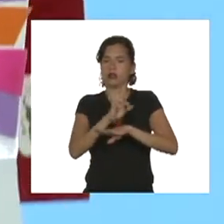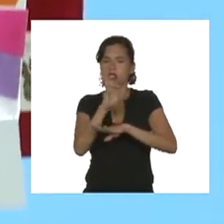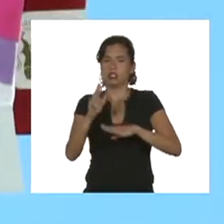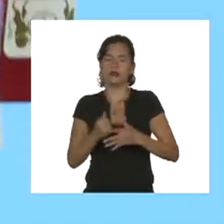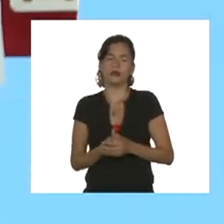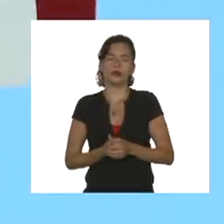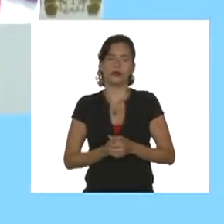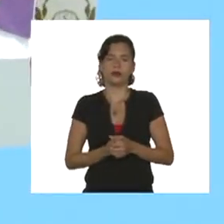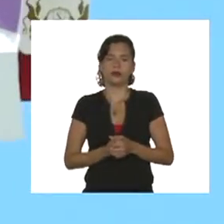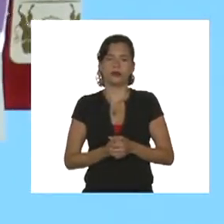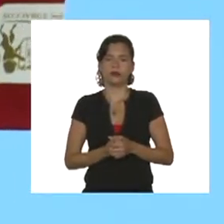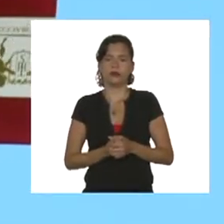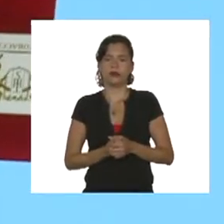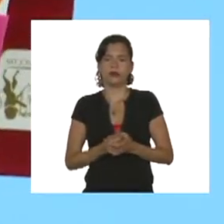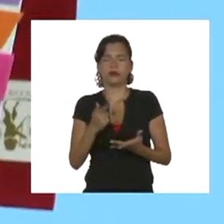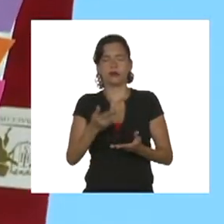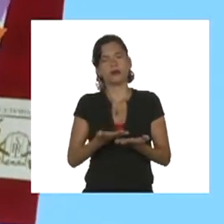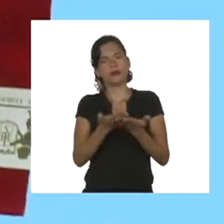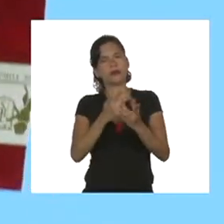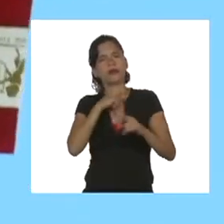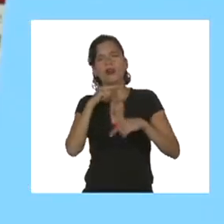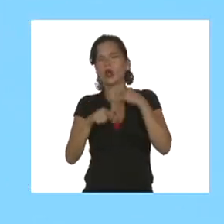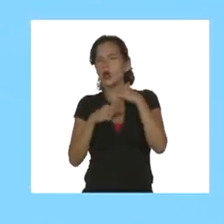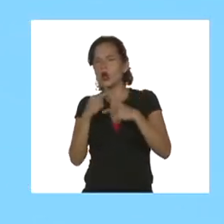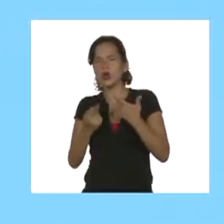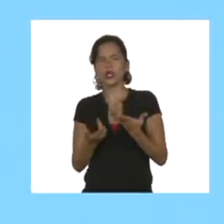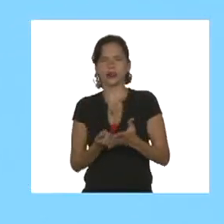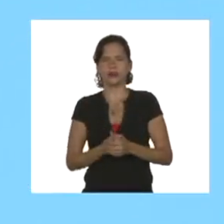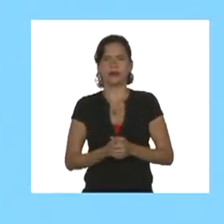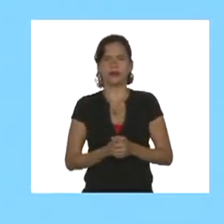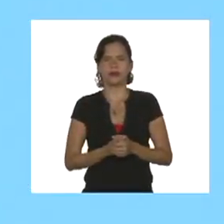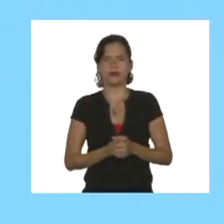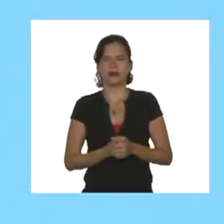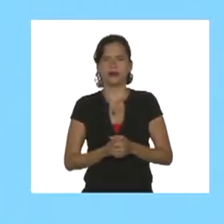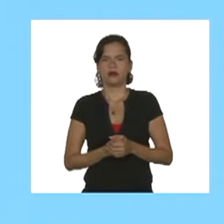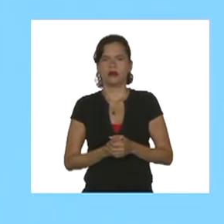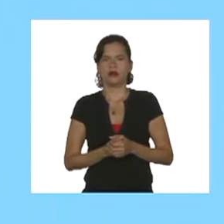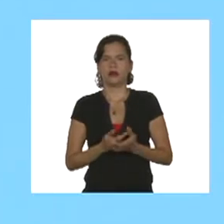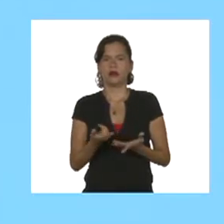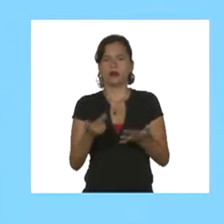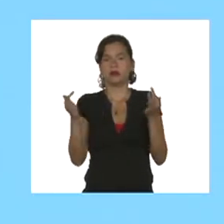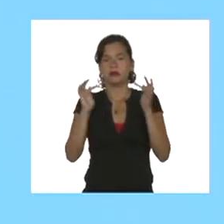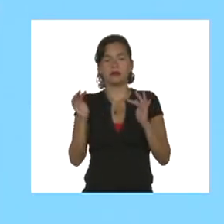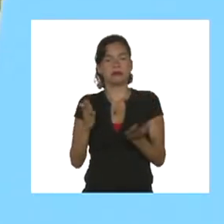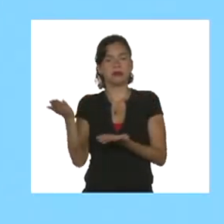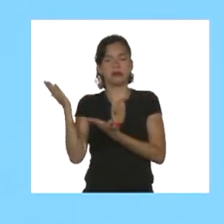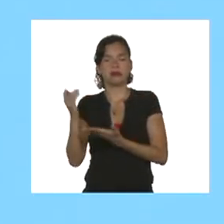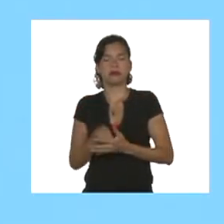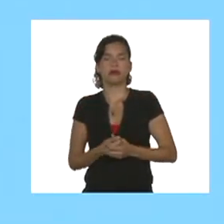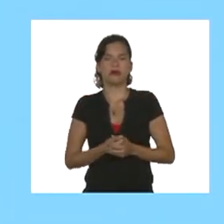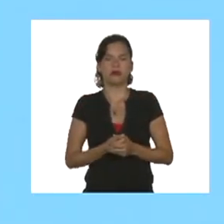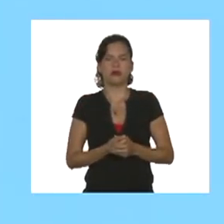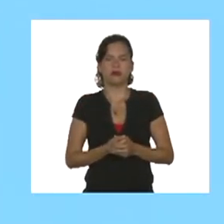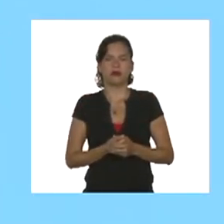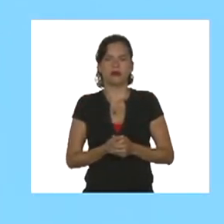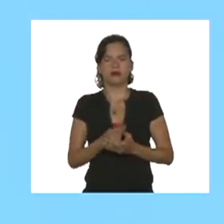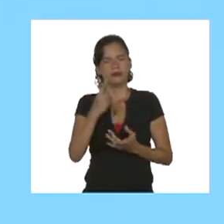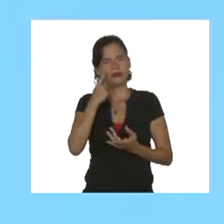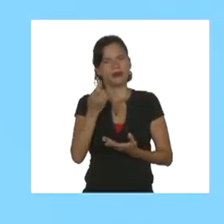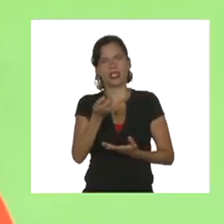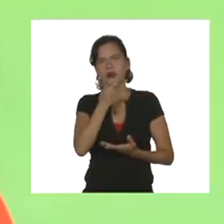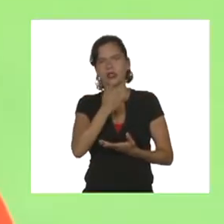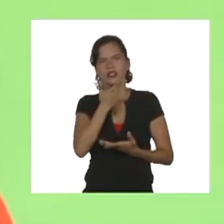reutilizamos, le dieron color, le colocaron sus técnicas de graficoplástica y